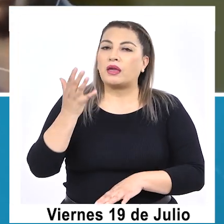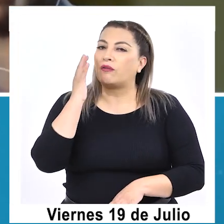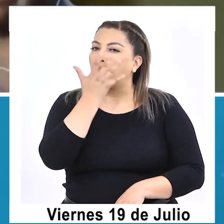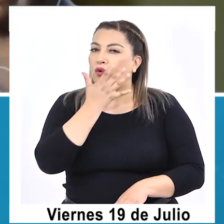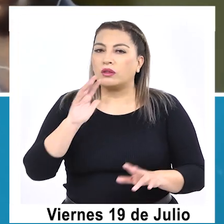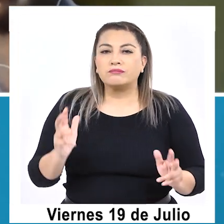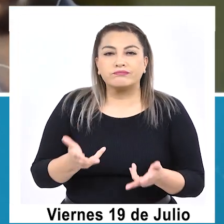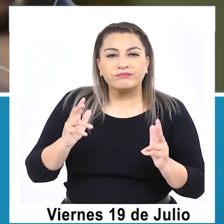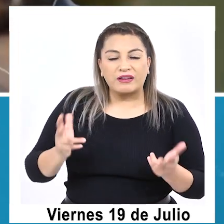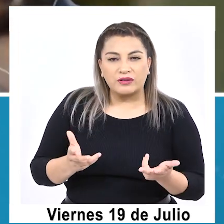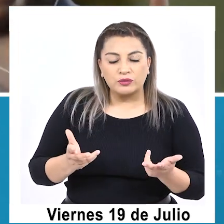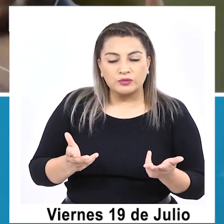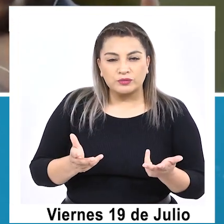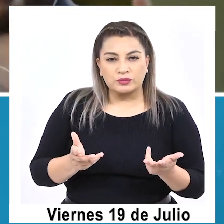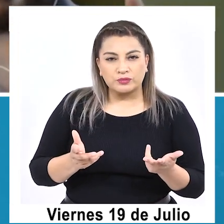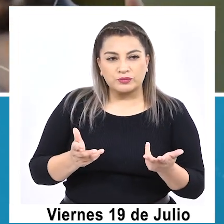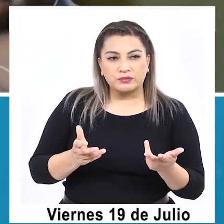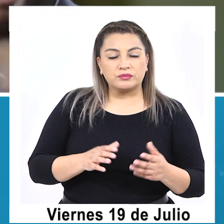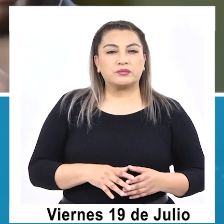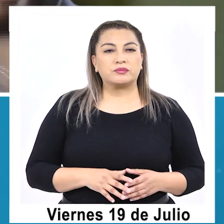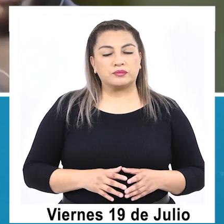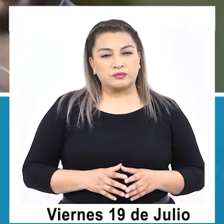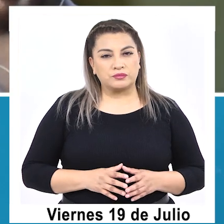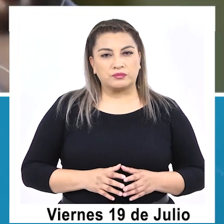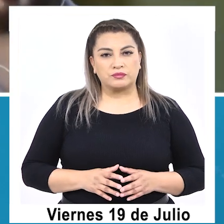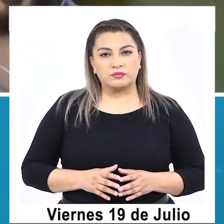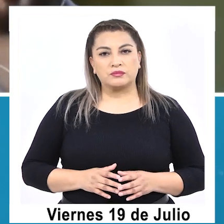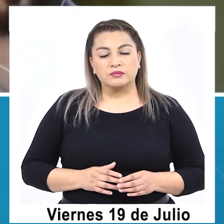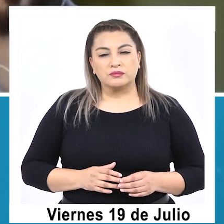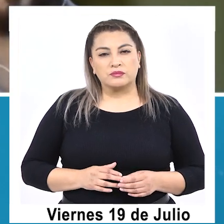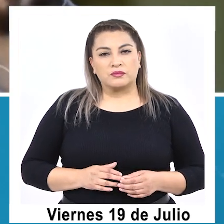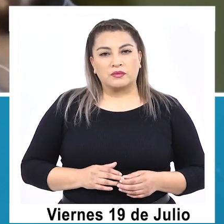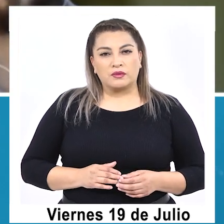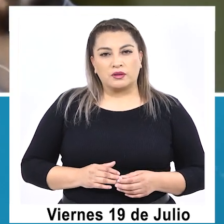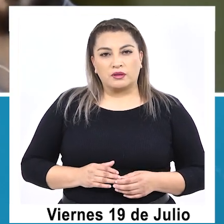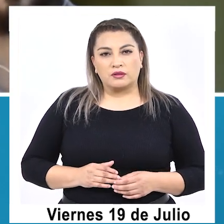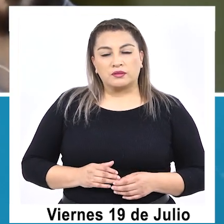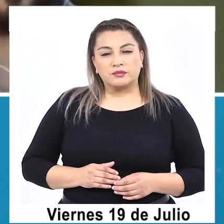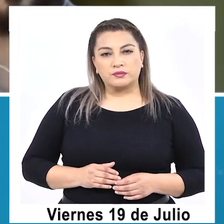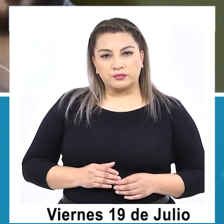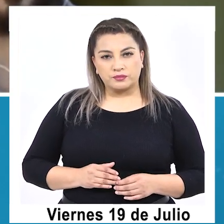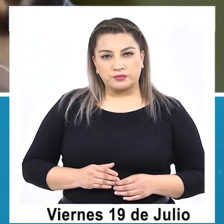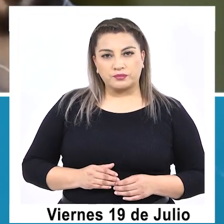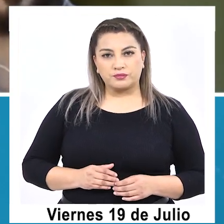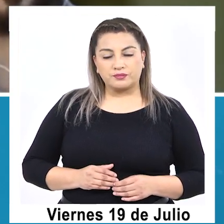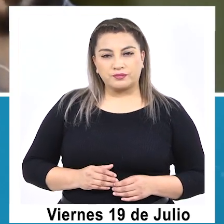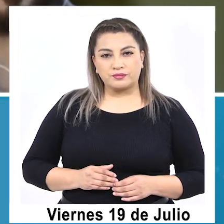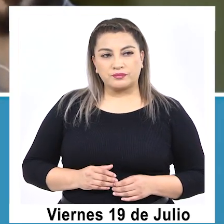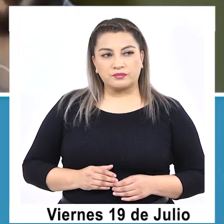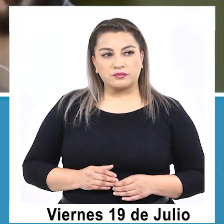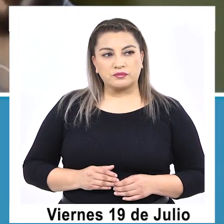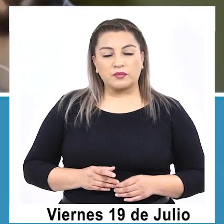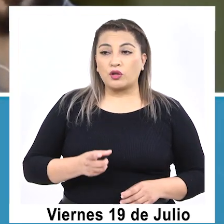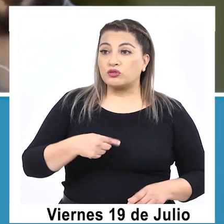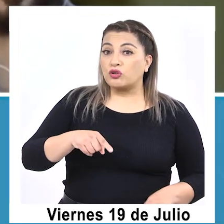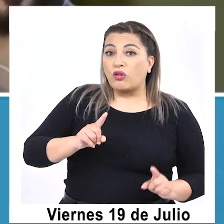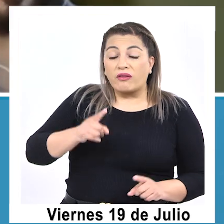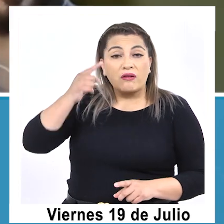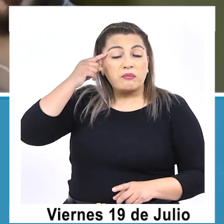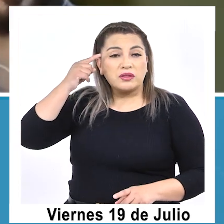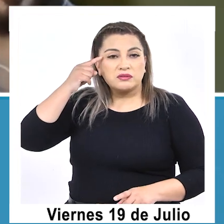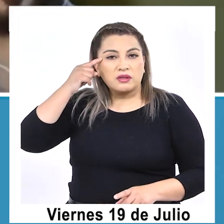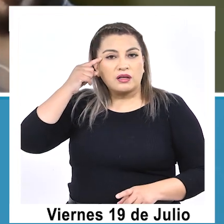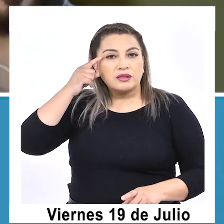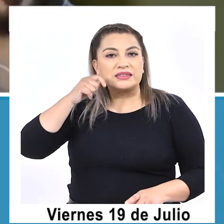verduras. ¿Qué? Entonces, No, termina tú. claro. Entonces, finalmente lo que tenemos que tomar en cuenta es qué nos